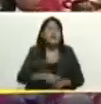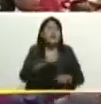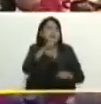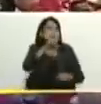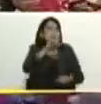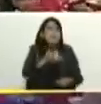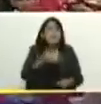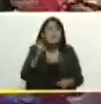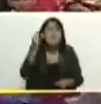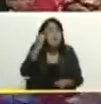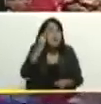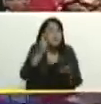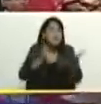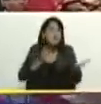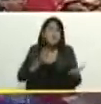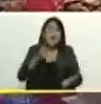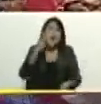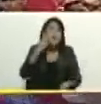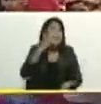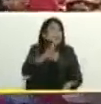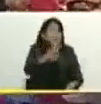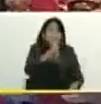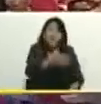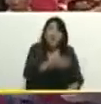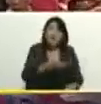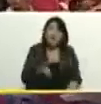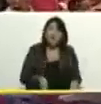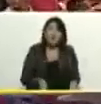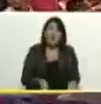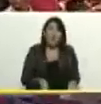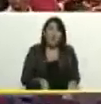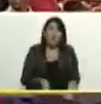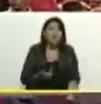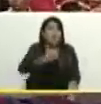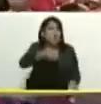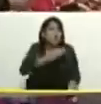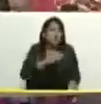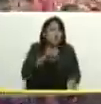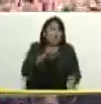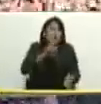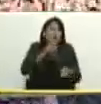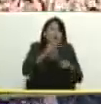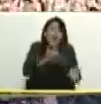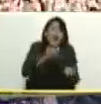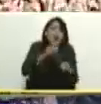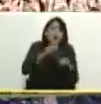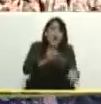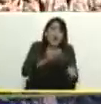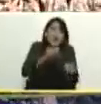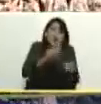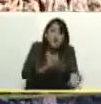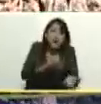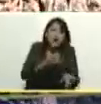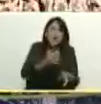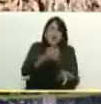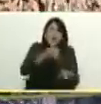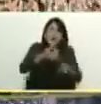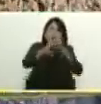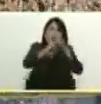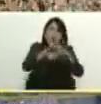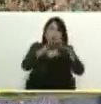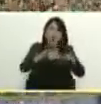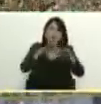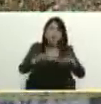vivimos intensamente. Y tenemos que contarlo y multiplicar la verdad para la formación de las